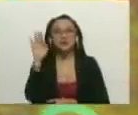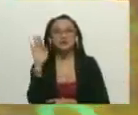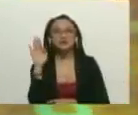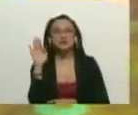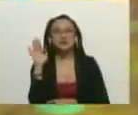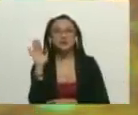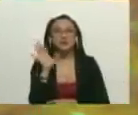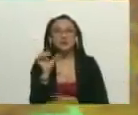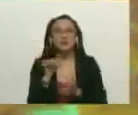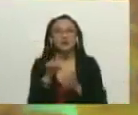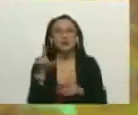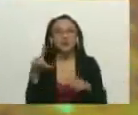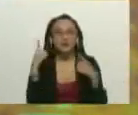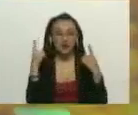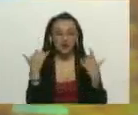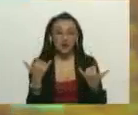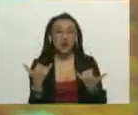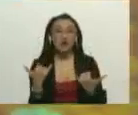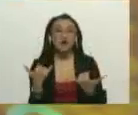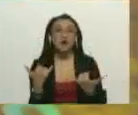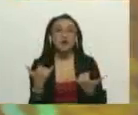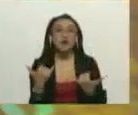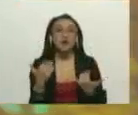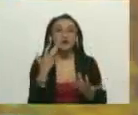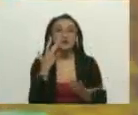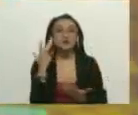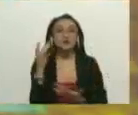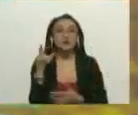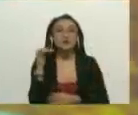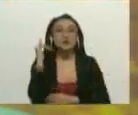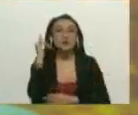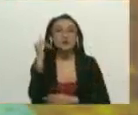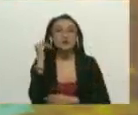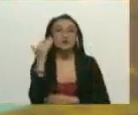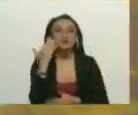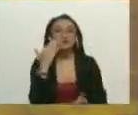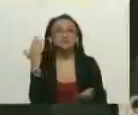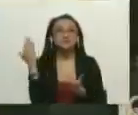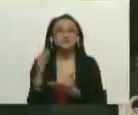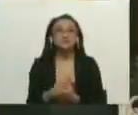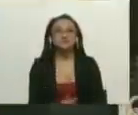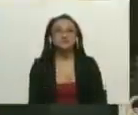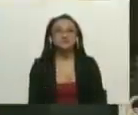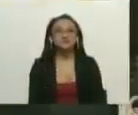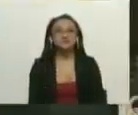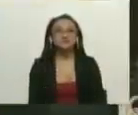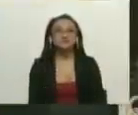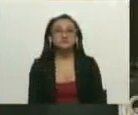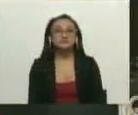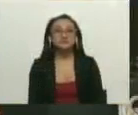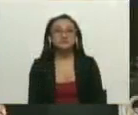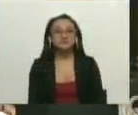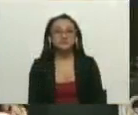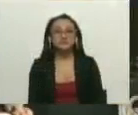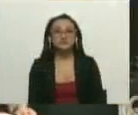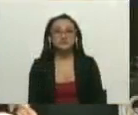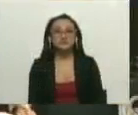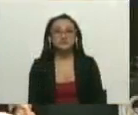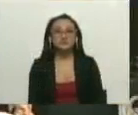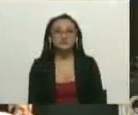el estado La Guaira. Ahora sí tenemos la señal en el estado Yaracuy y nos trasladamos de inmediato. Permitir que